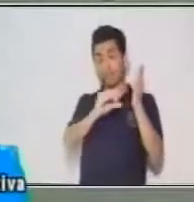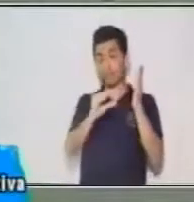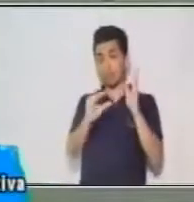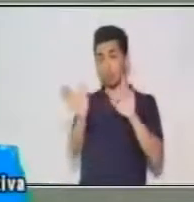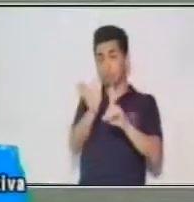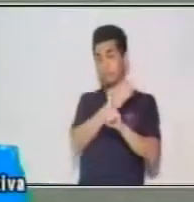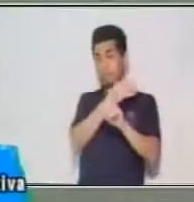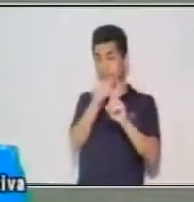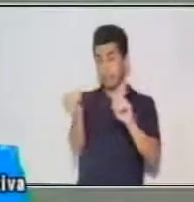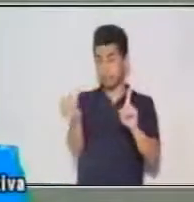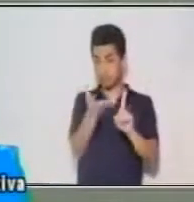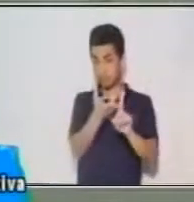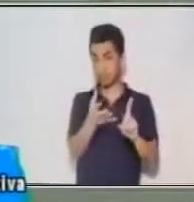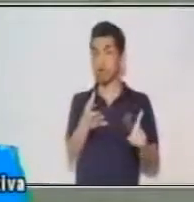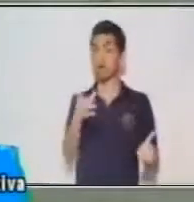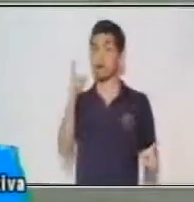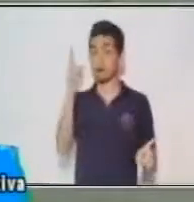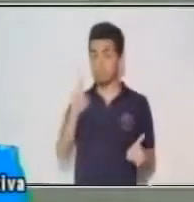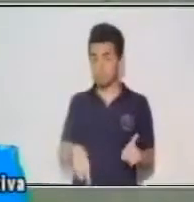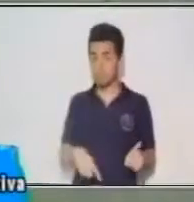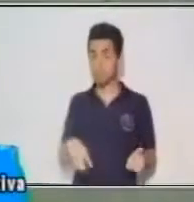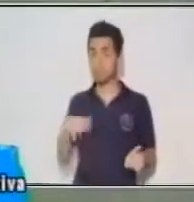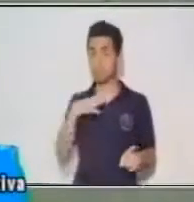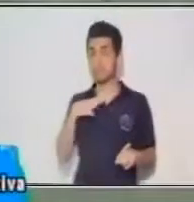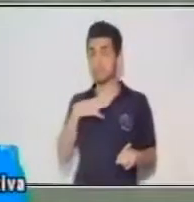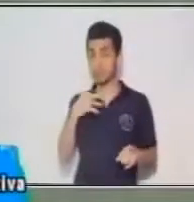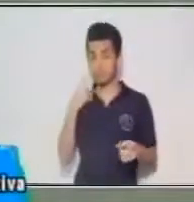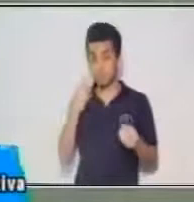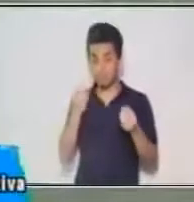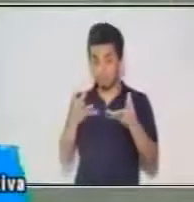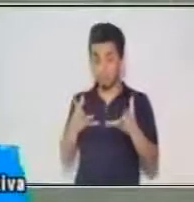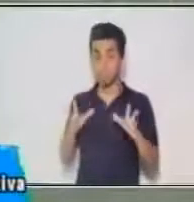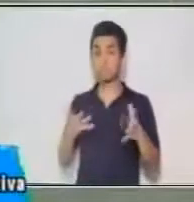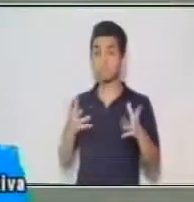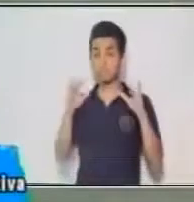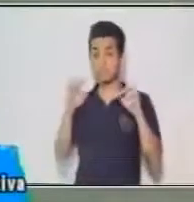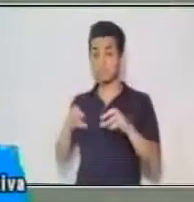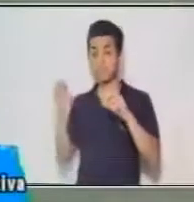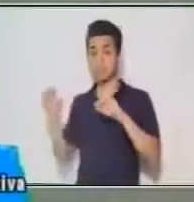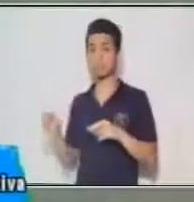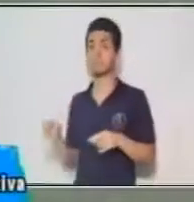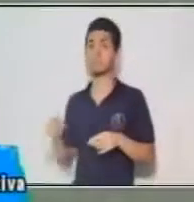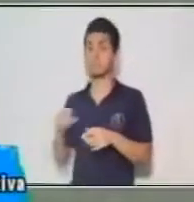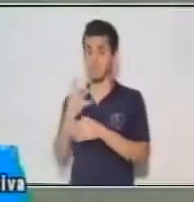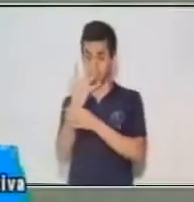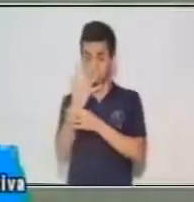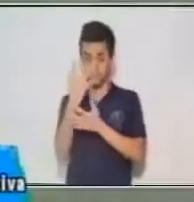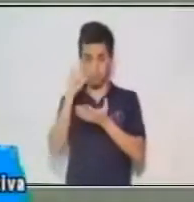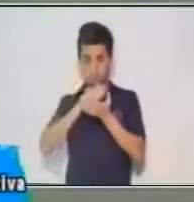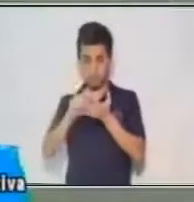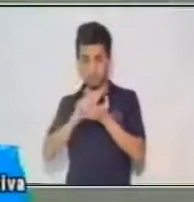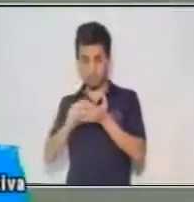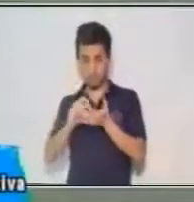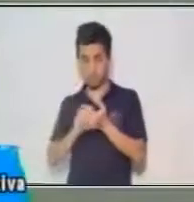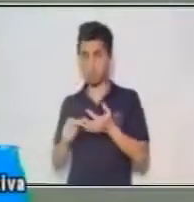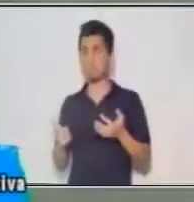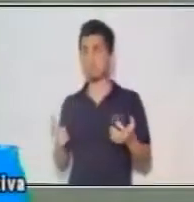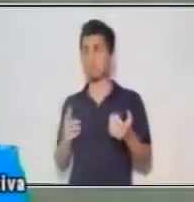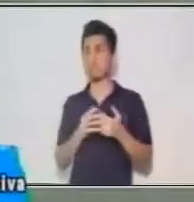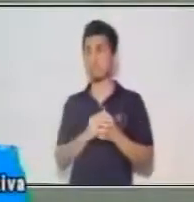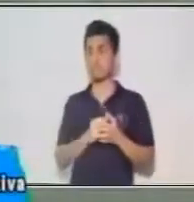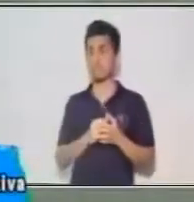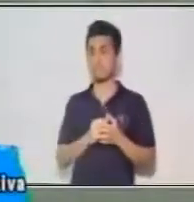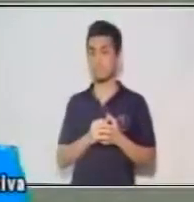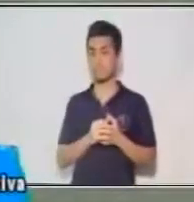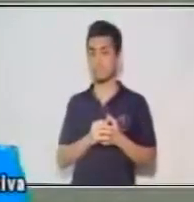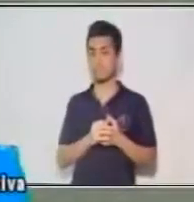tenga efecto en las personas, el autor, en este caso el receptor, quien